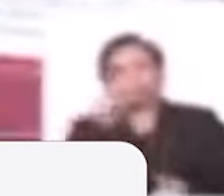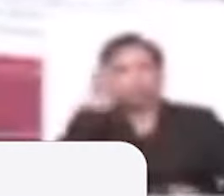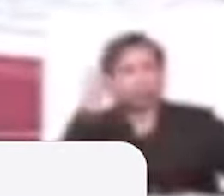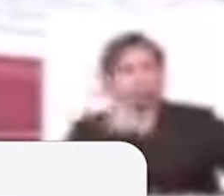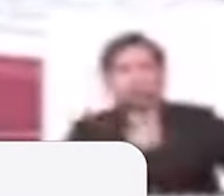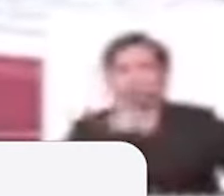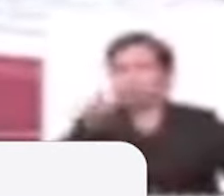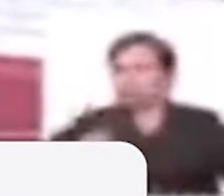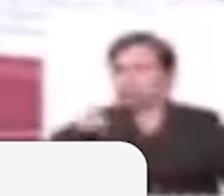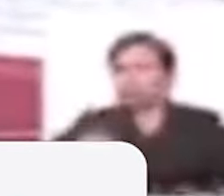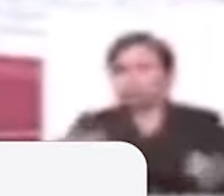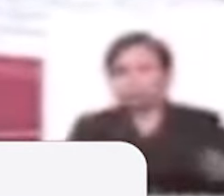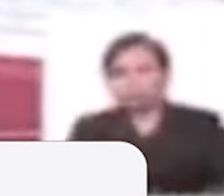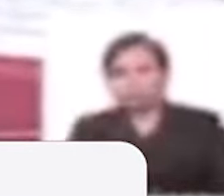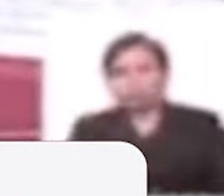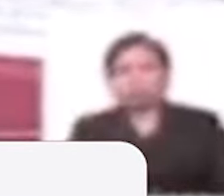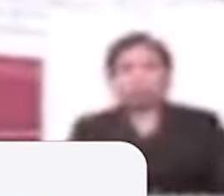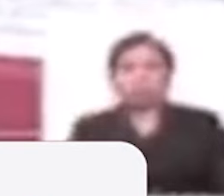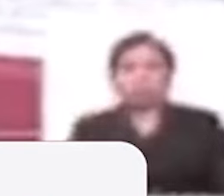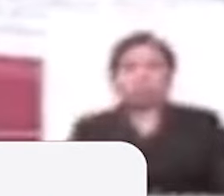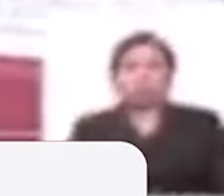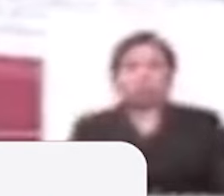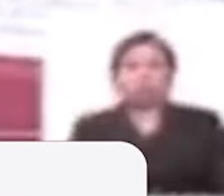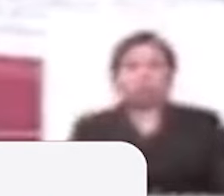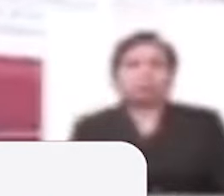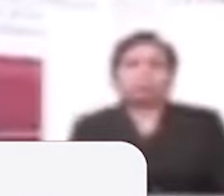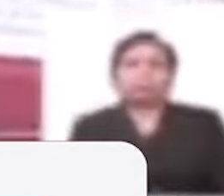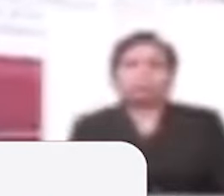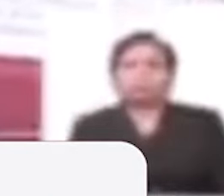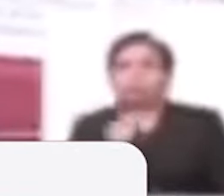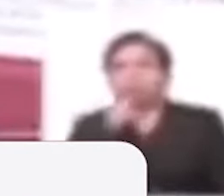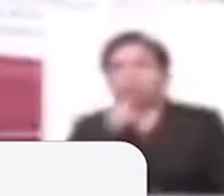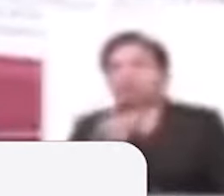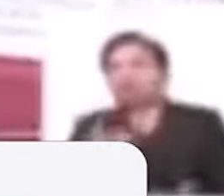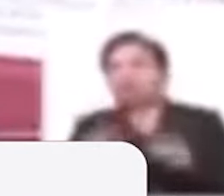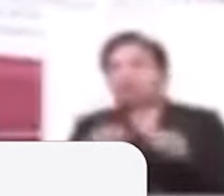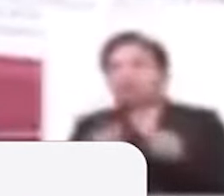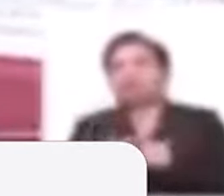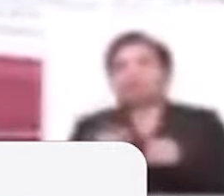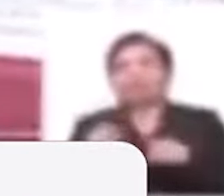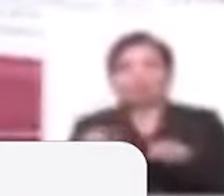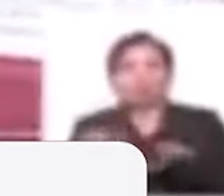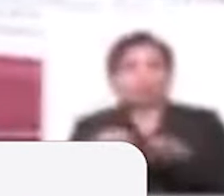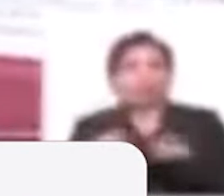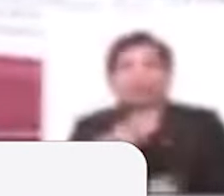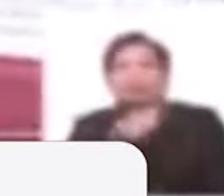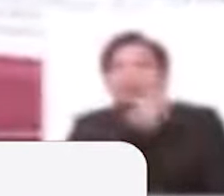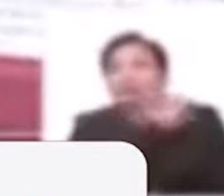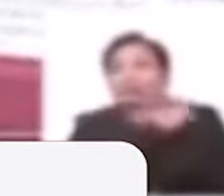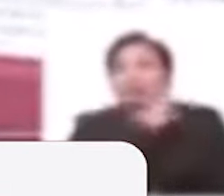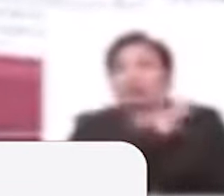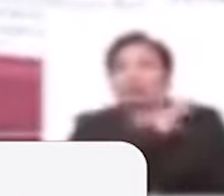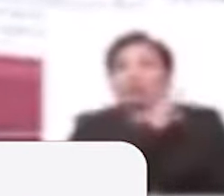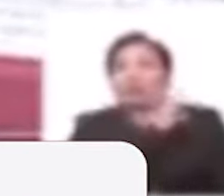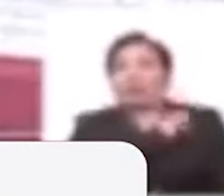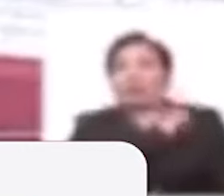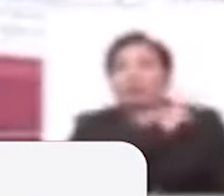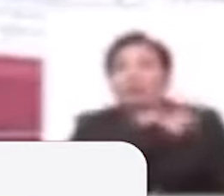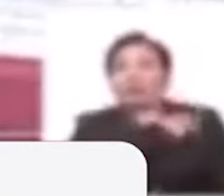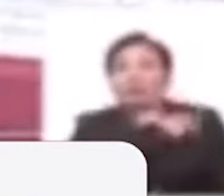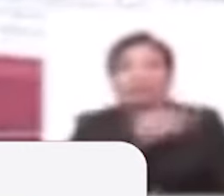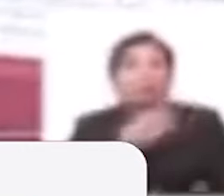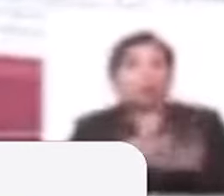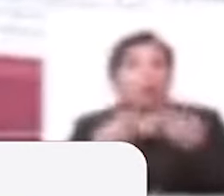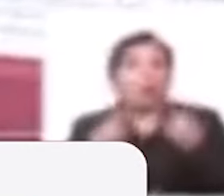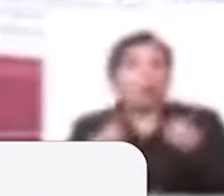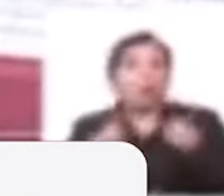la necesitamos. Si así lo tratamos al que es comandante general, a los otros oficiales,